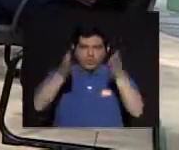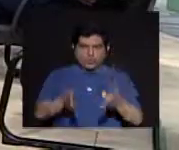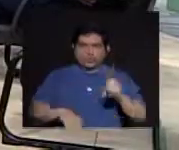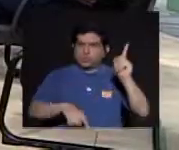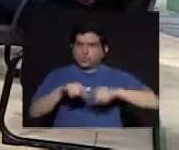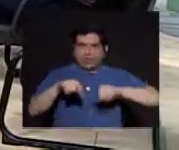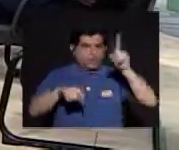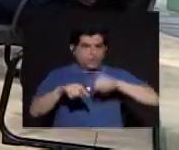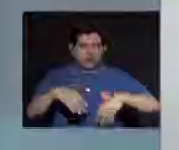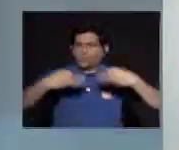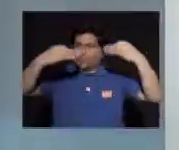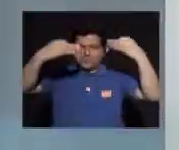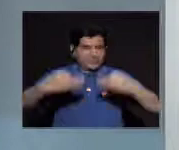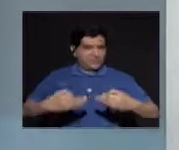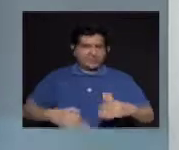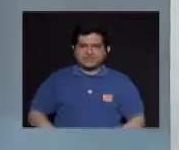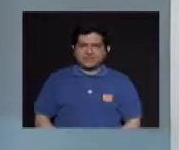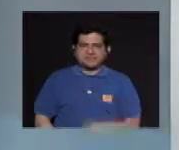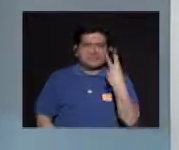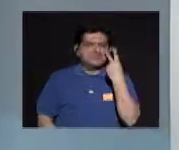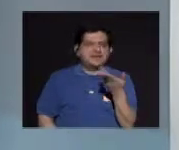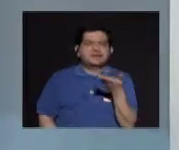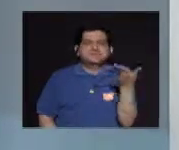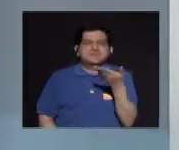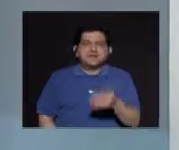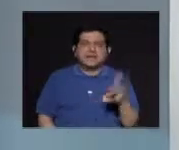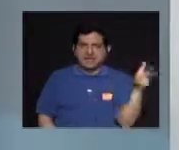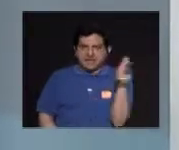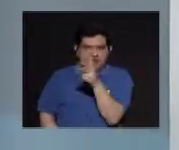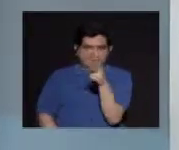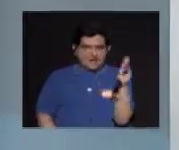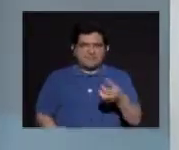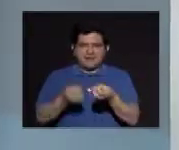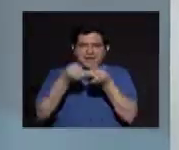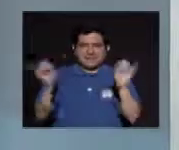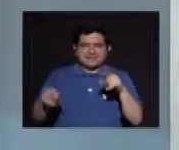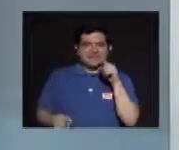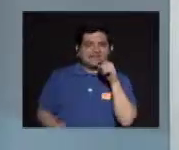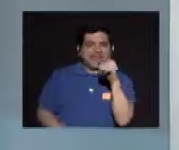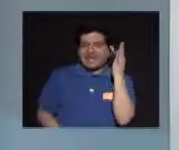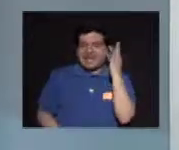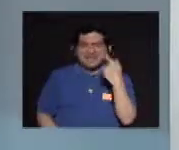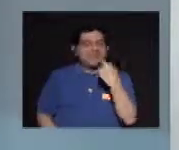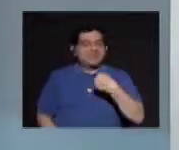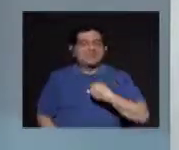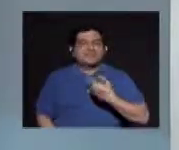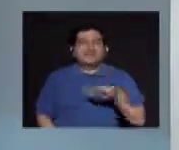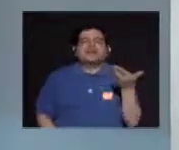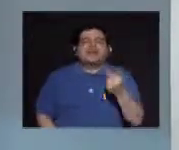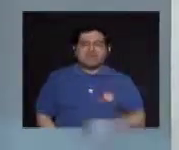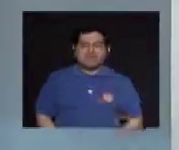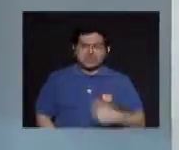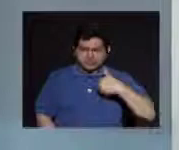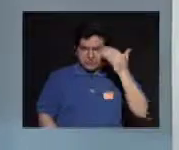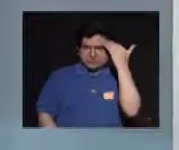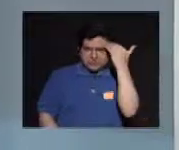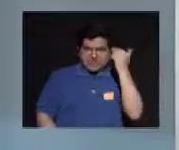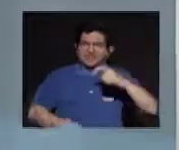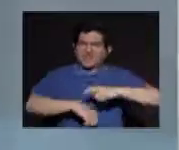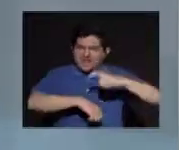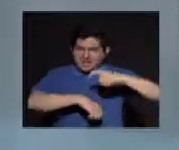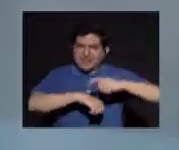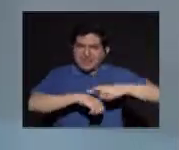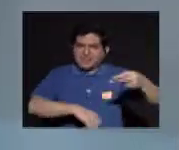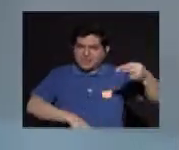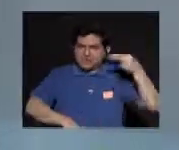como productora no puedo tomar decisiones de lo que se va a ver en cámara sin que Katy me diga que sí. Sí. Digamos, entonces, si bien yo sabía